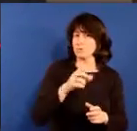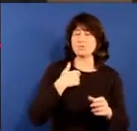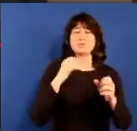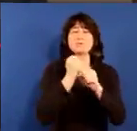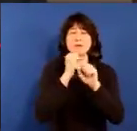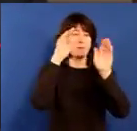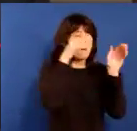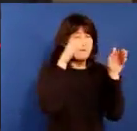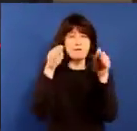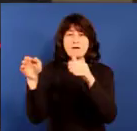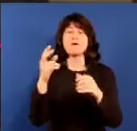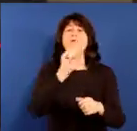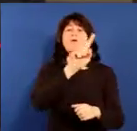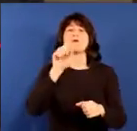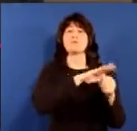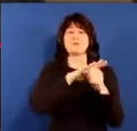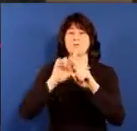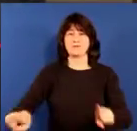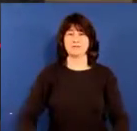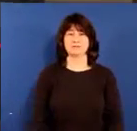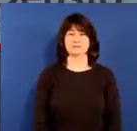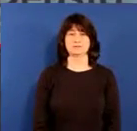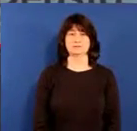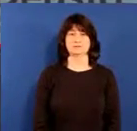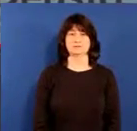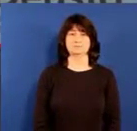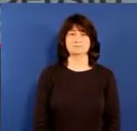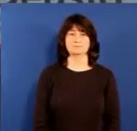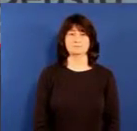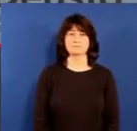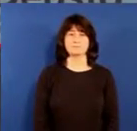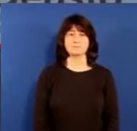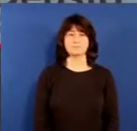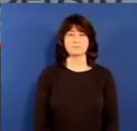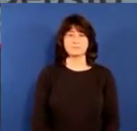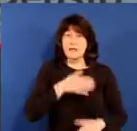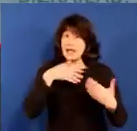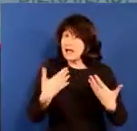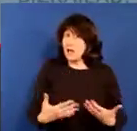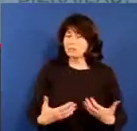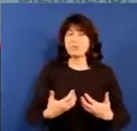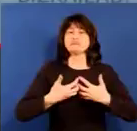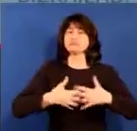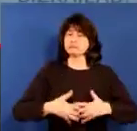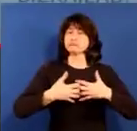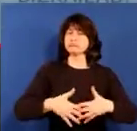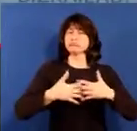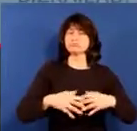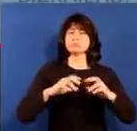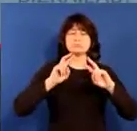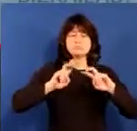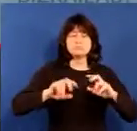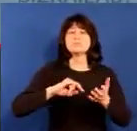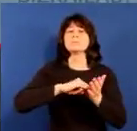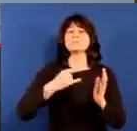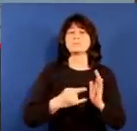hasta 233 investigadores de la Universidad de Deusto. La Diputación Foral de Vizcaya aportará un total de 12 millones de euros a la